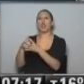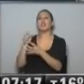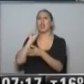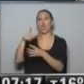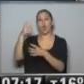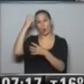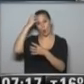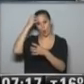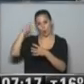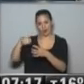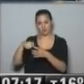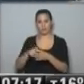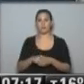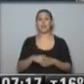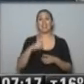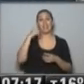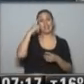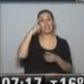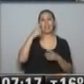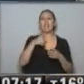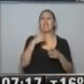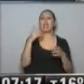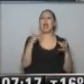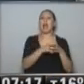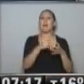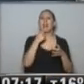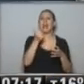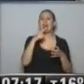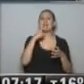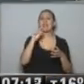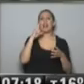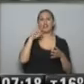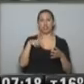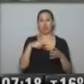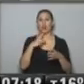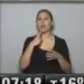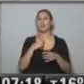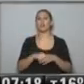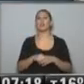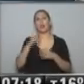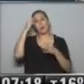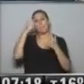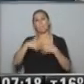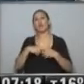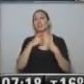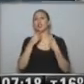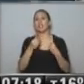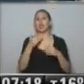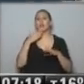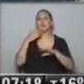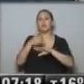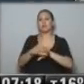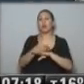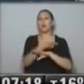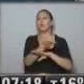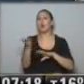crea cámaras de casación, el que regula las cautelares, el proyecto que establece el acceso público a